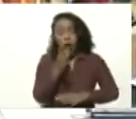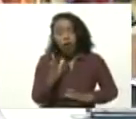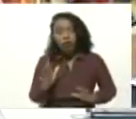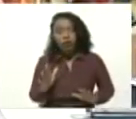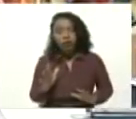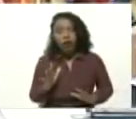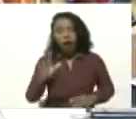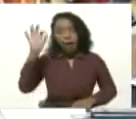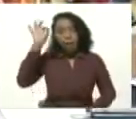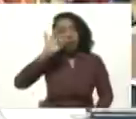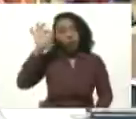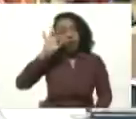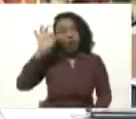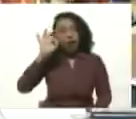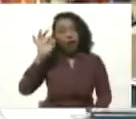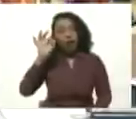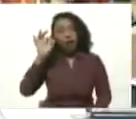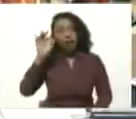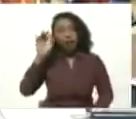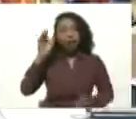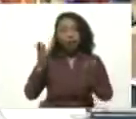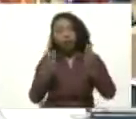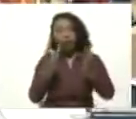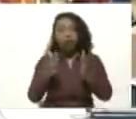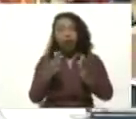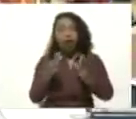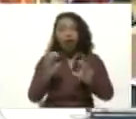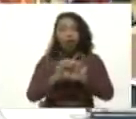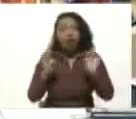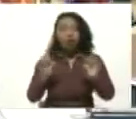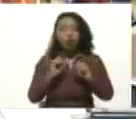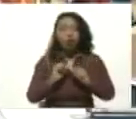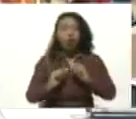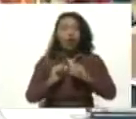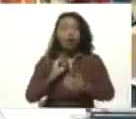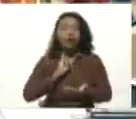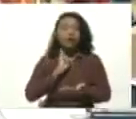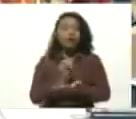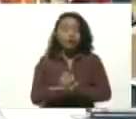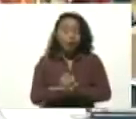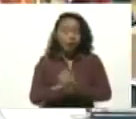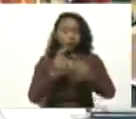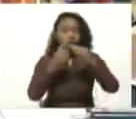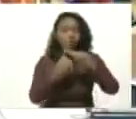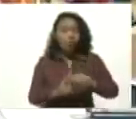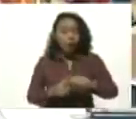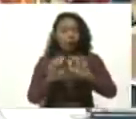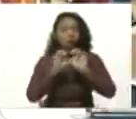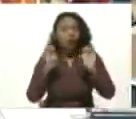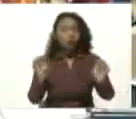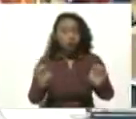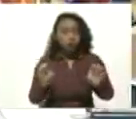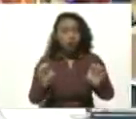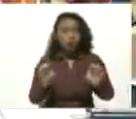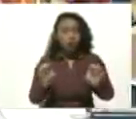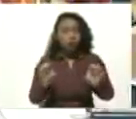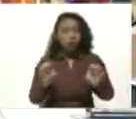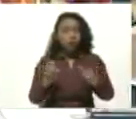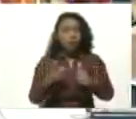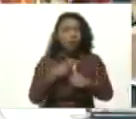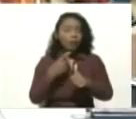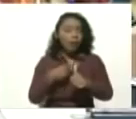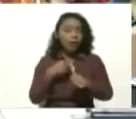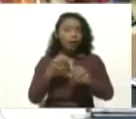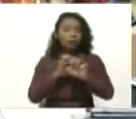el porcentaje promedio entre la educación inicial sumada a la educación primaria, la educación secundaria y a